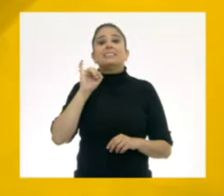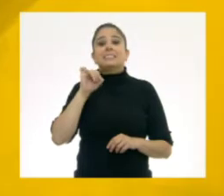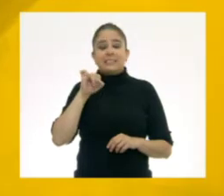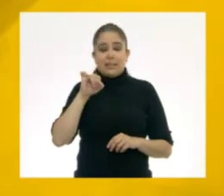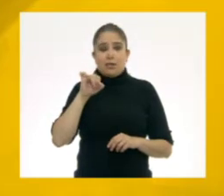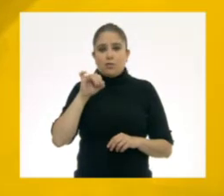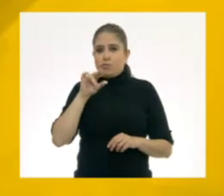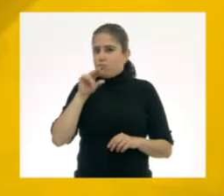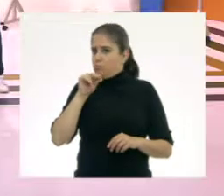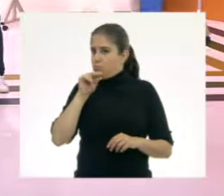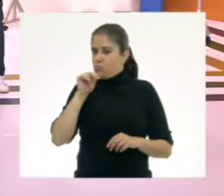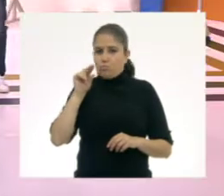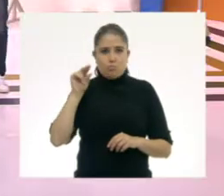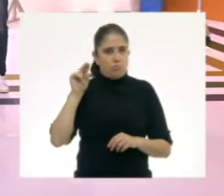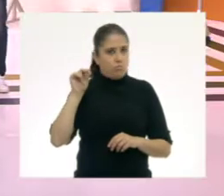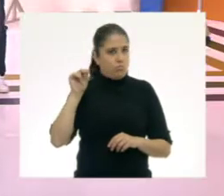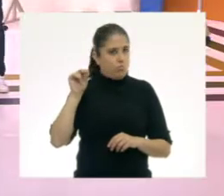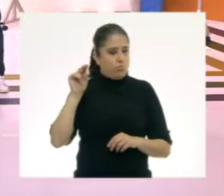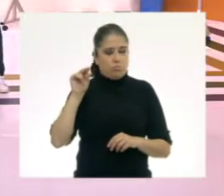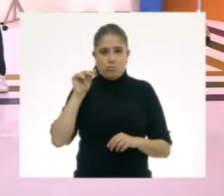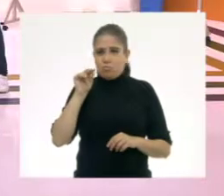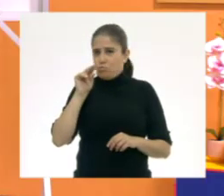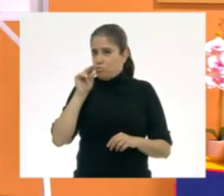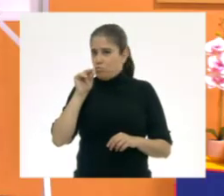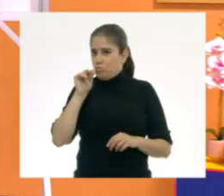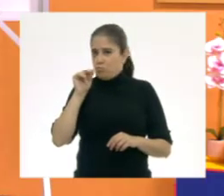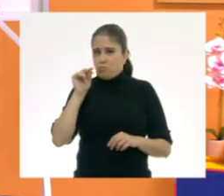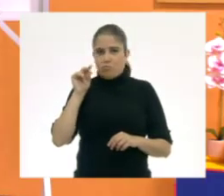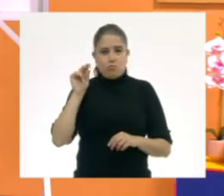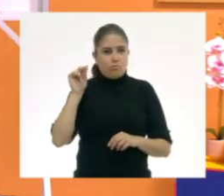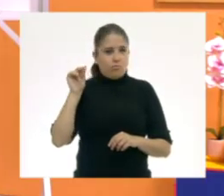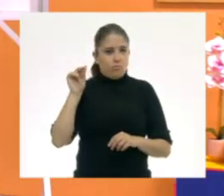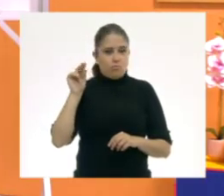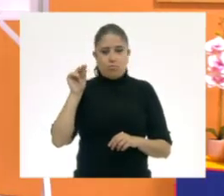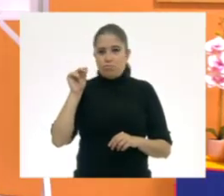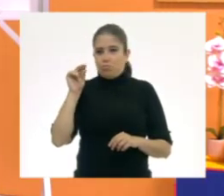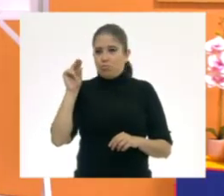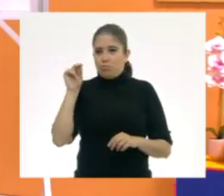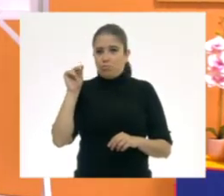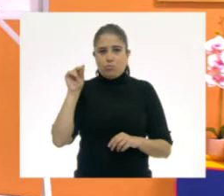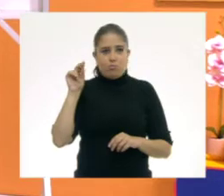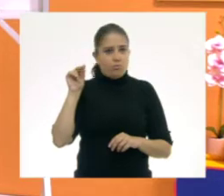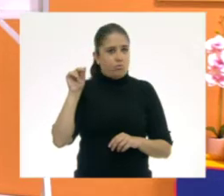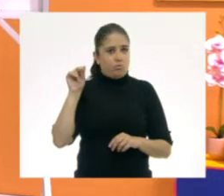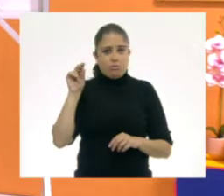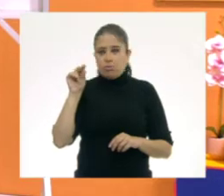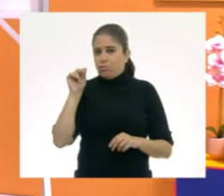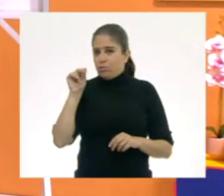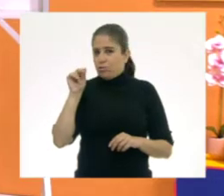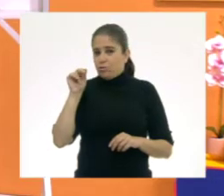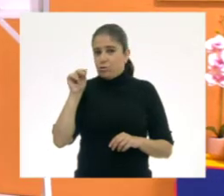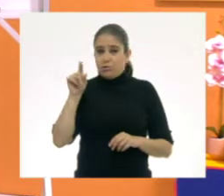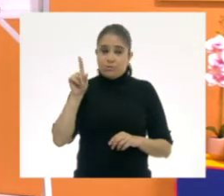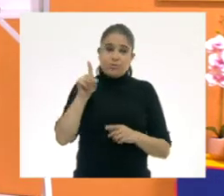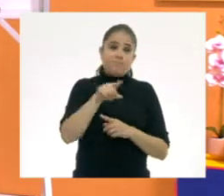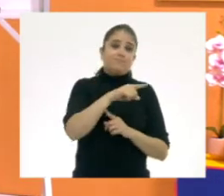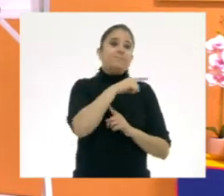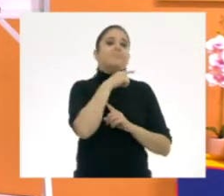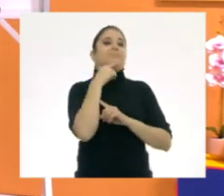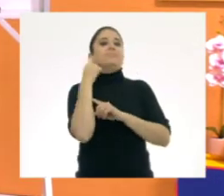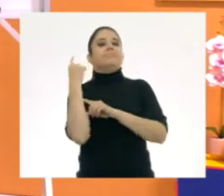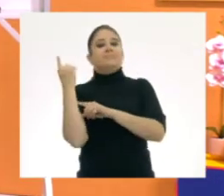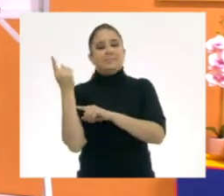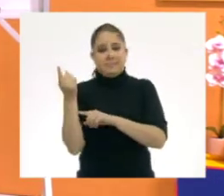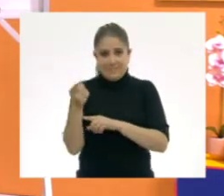no, izquierda, derecha, izquierda, derecha, giramos,